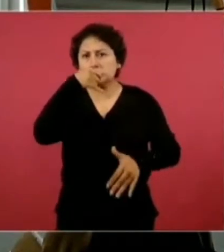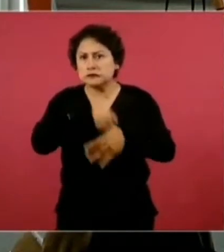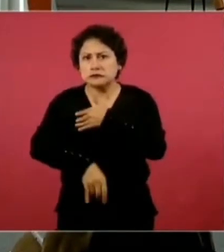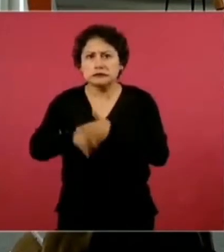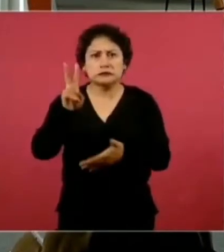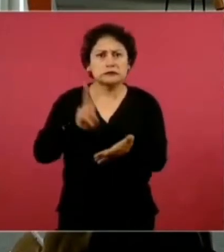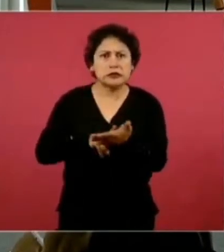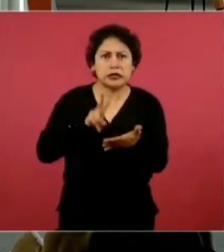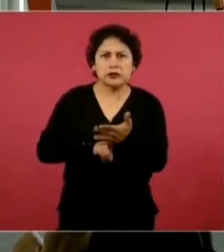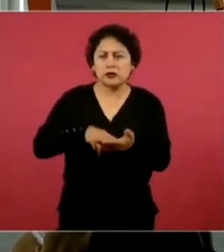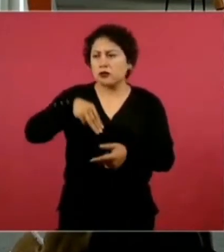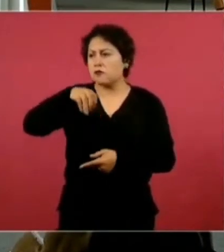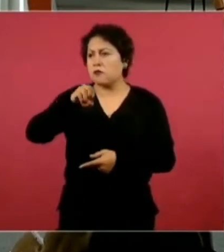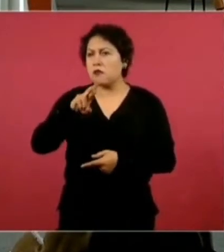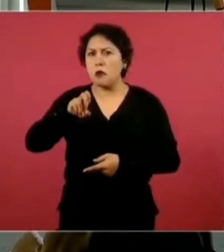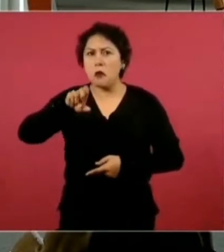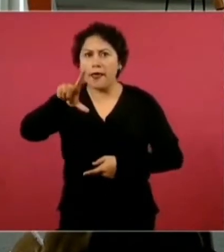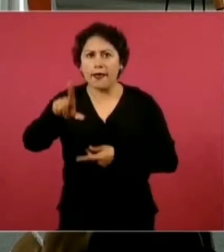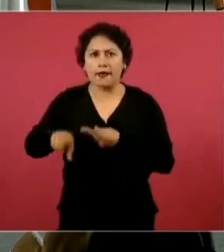ni